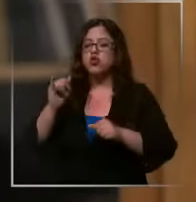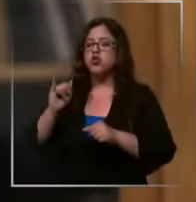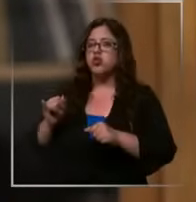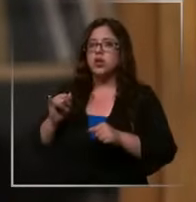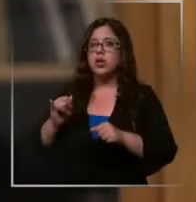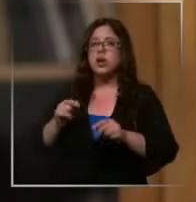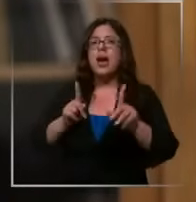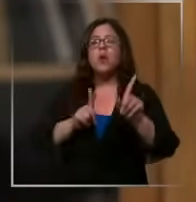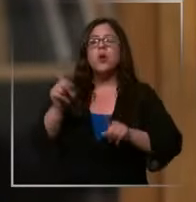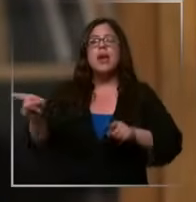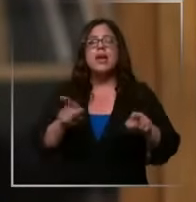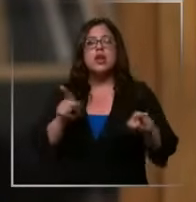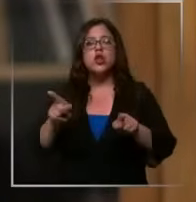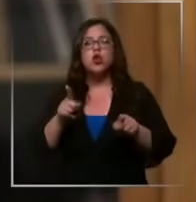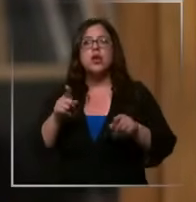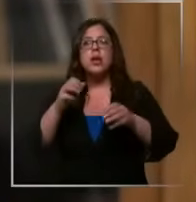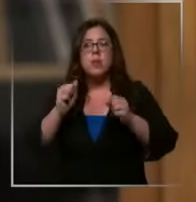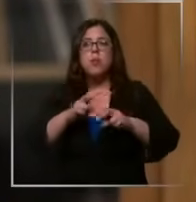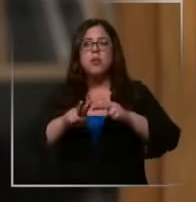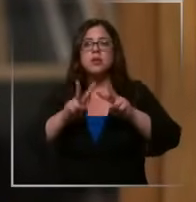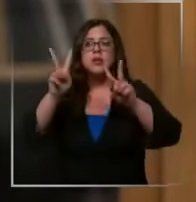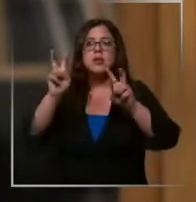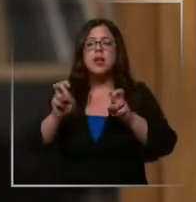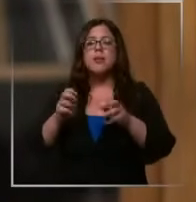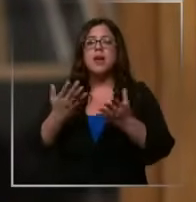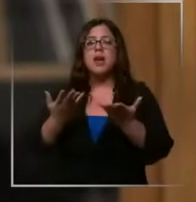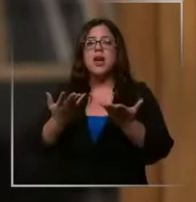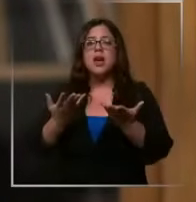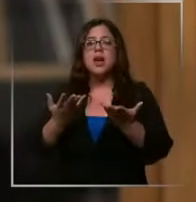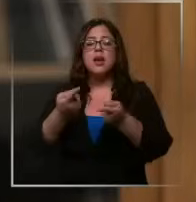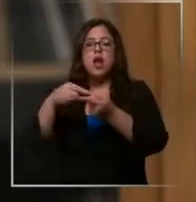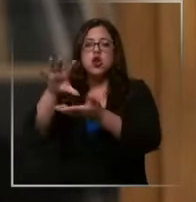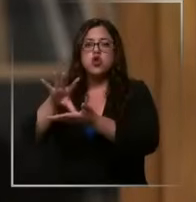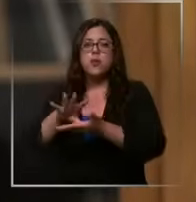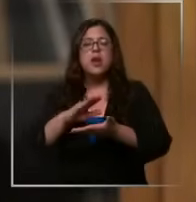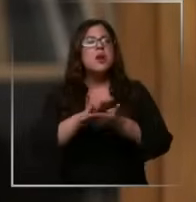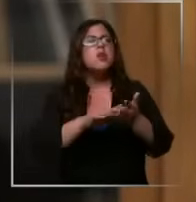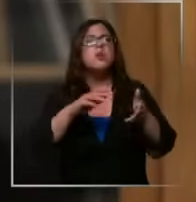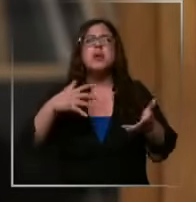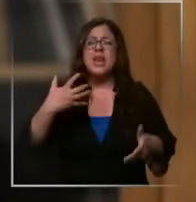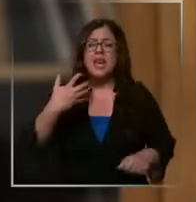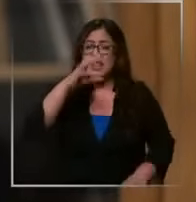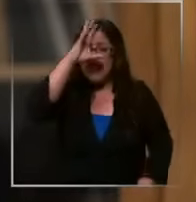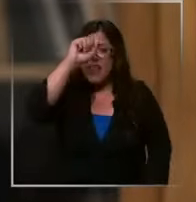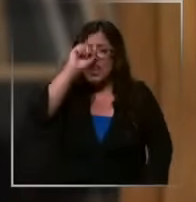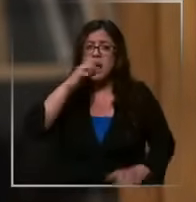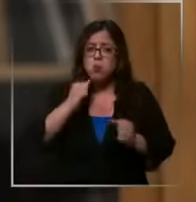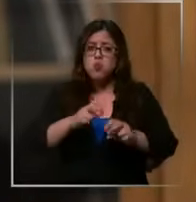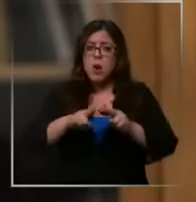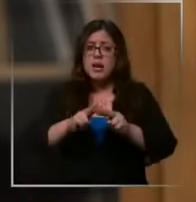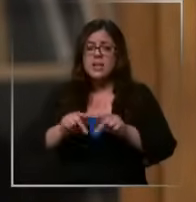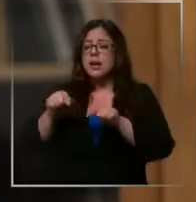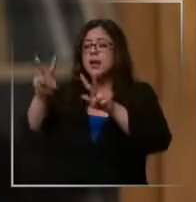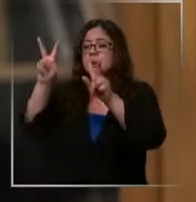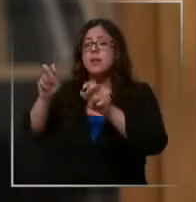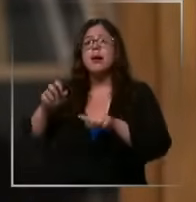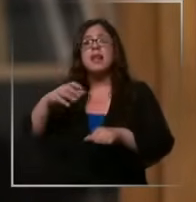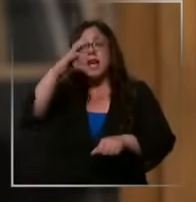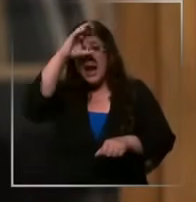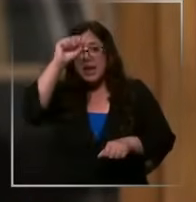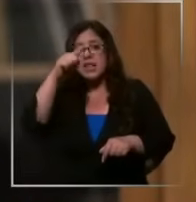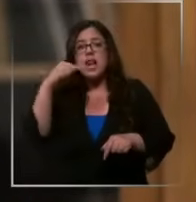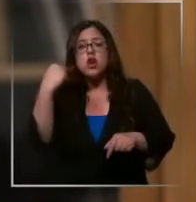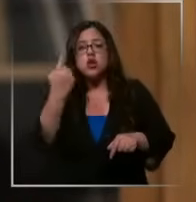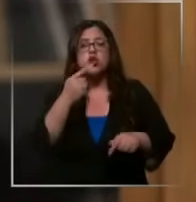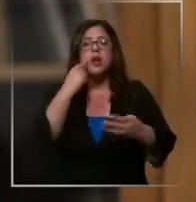alternativa, son gestiones que nosotros podemos hacer en materia consular en algunos casos. ¿Y en el caso de Argentina se puede hacer? En el caso de Argentina nosotros estamos viendo